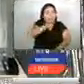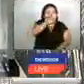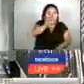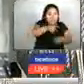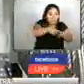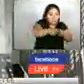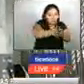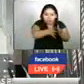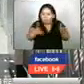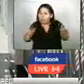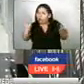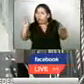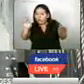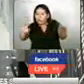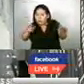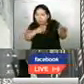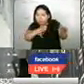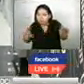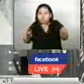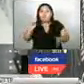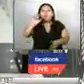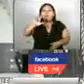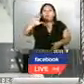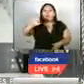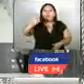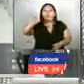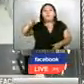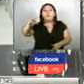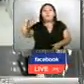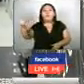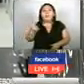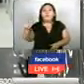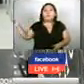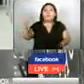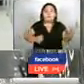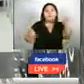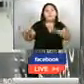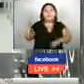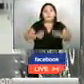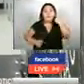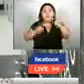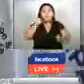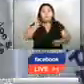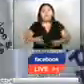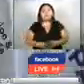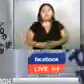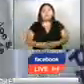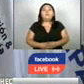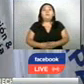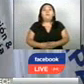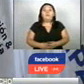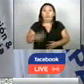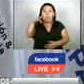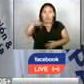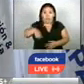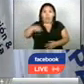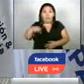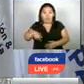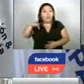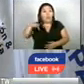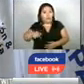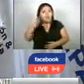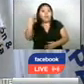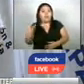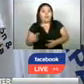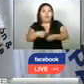hasta el 2 de enero, más de 350 mil personas entran al territorio cuscatleco. Desde hoy, 15 de